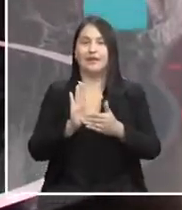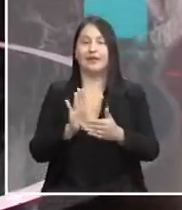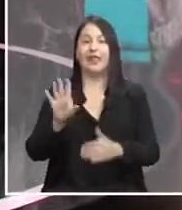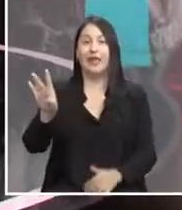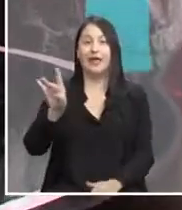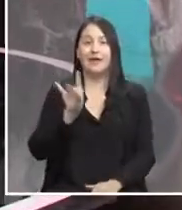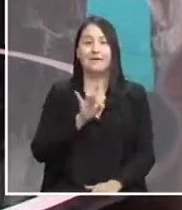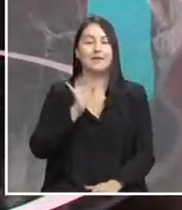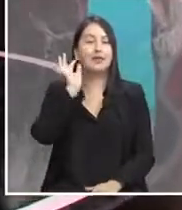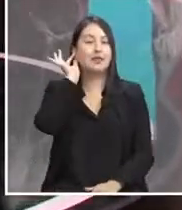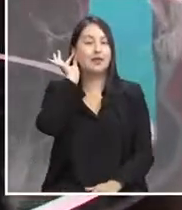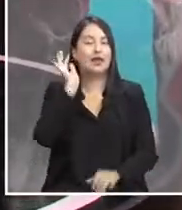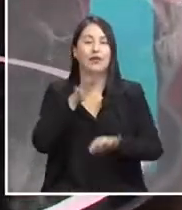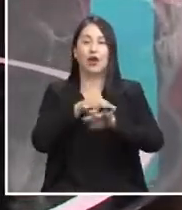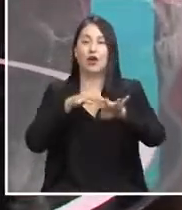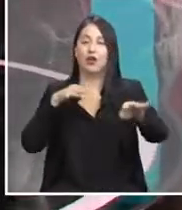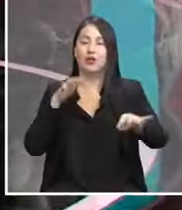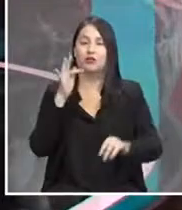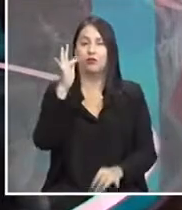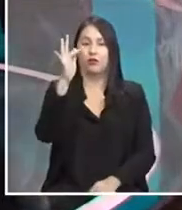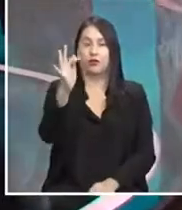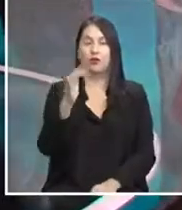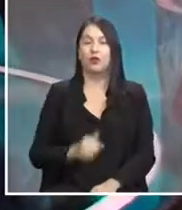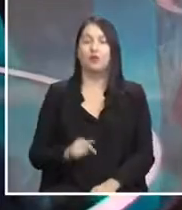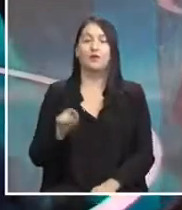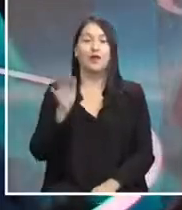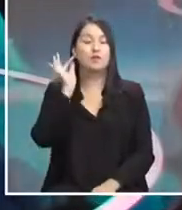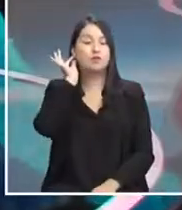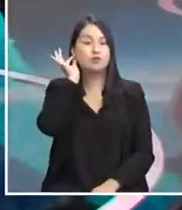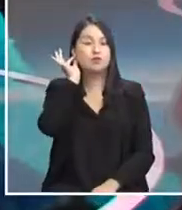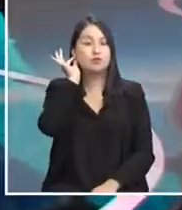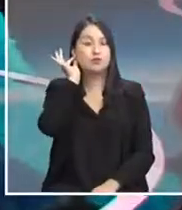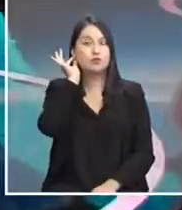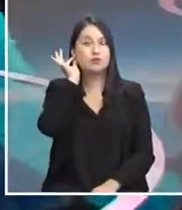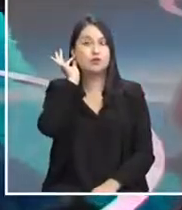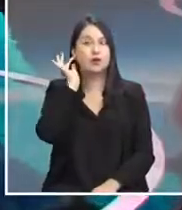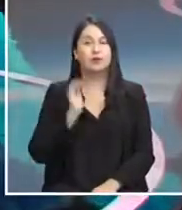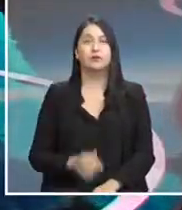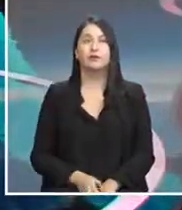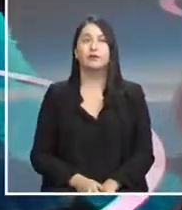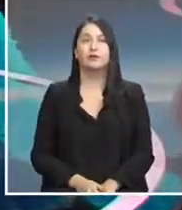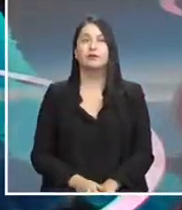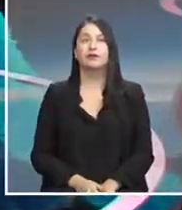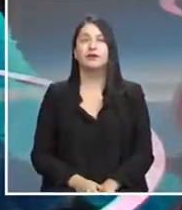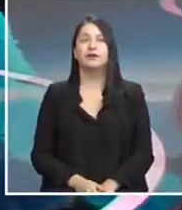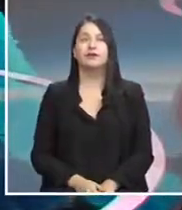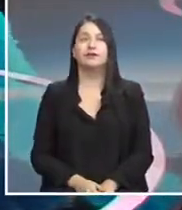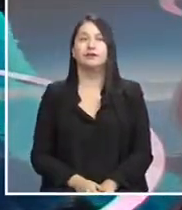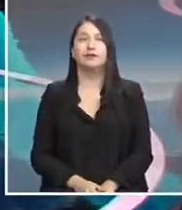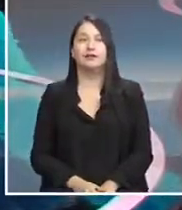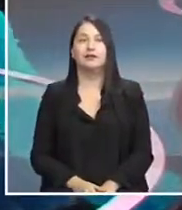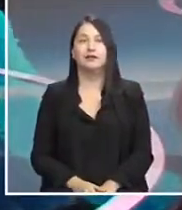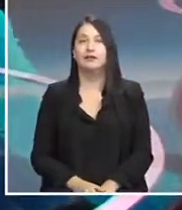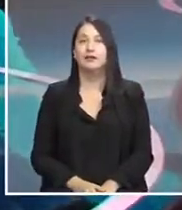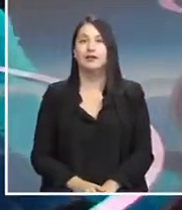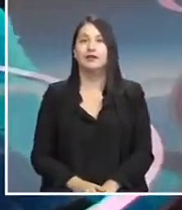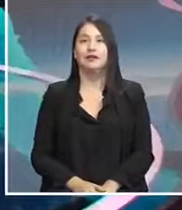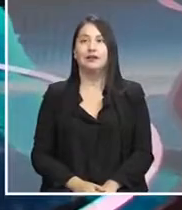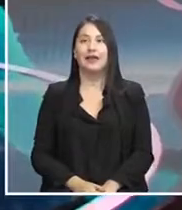invitada de Congreso Futuro. Ella es Co Barrett, probablemente la han escuchado este último tiempo, porque